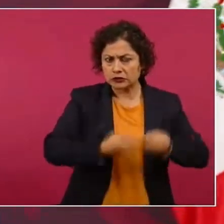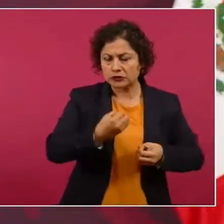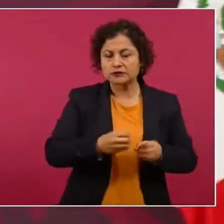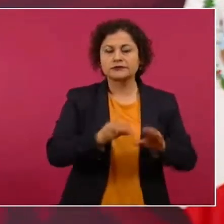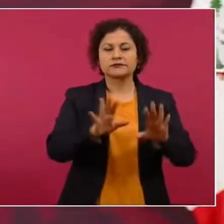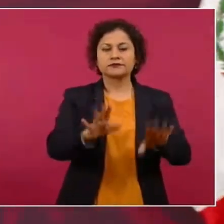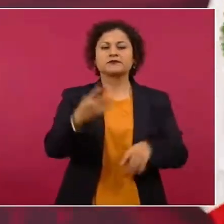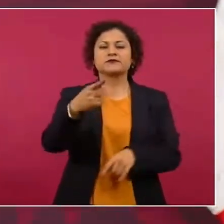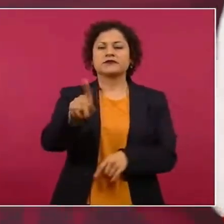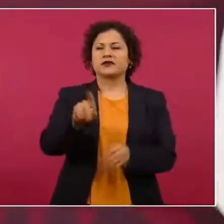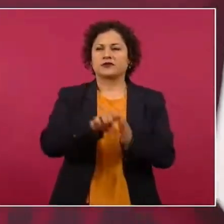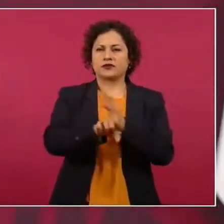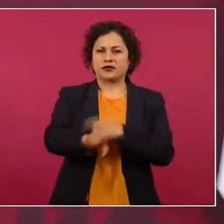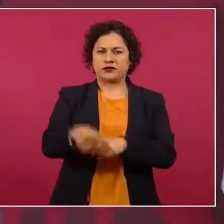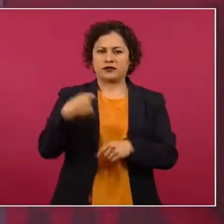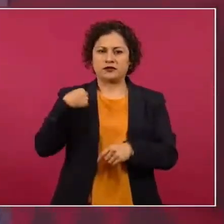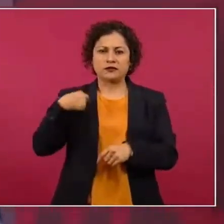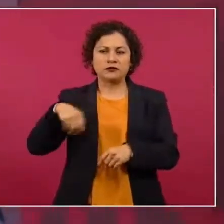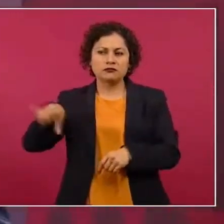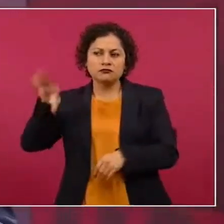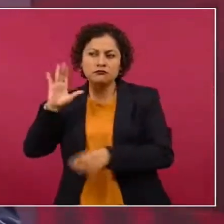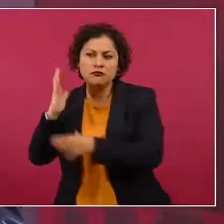me comentaban, no sé si sea cierto,